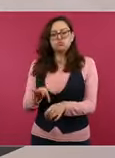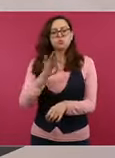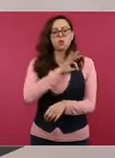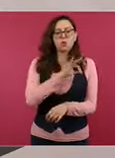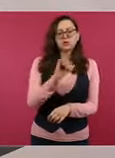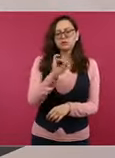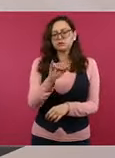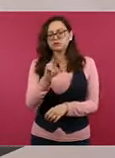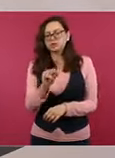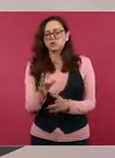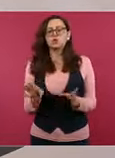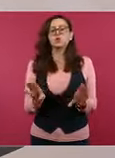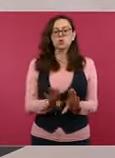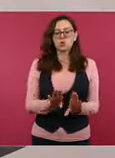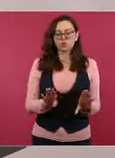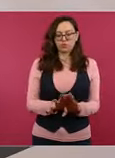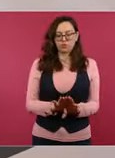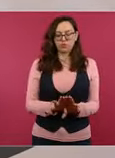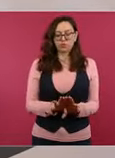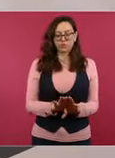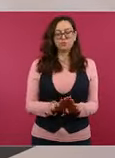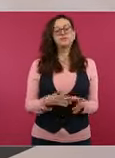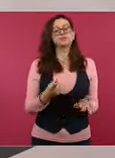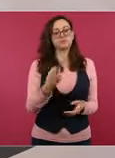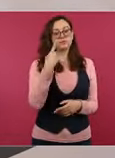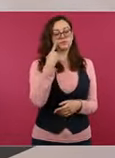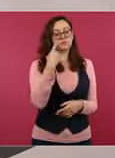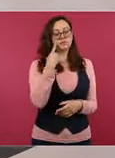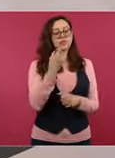cómo en 2006 había